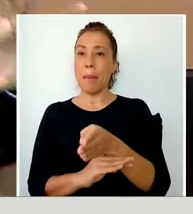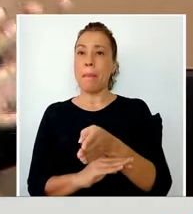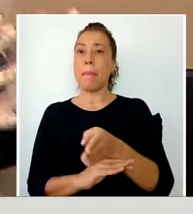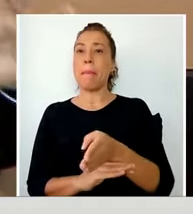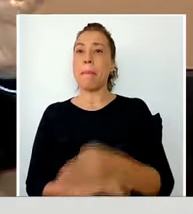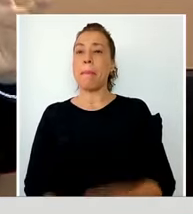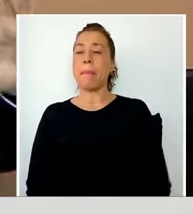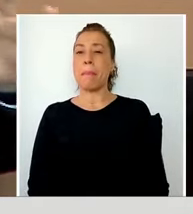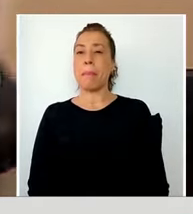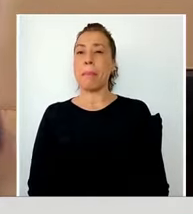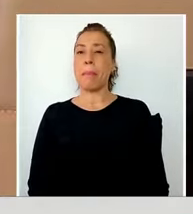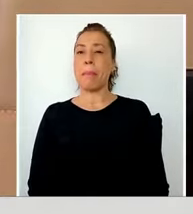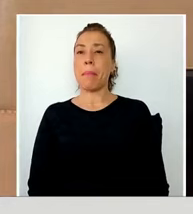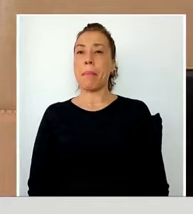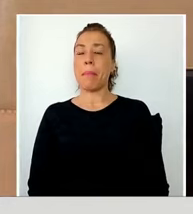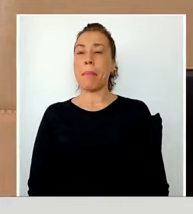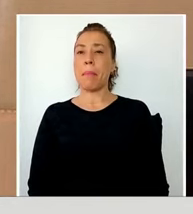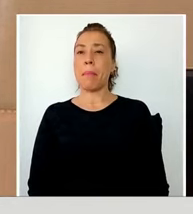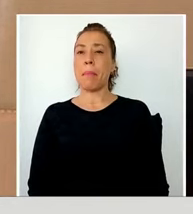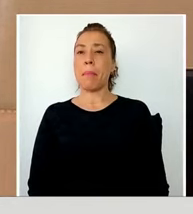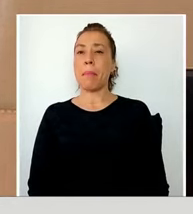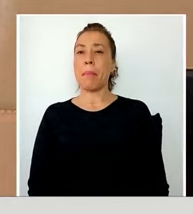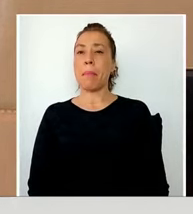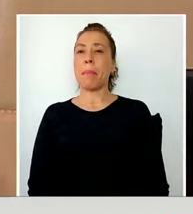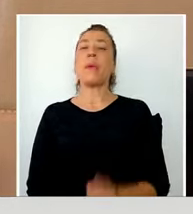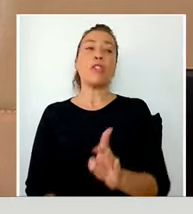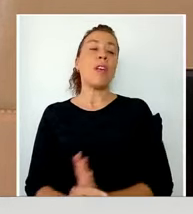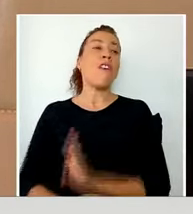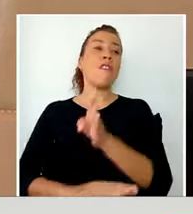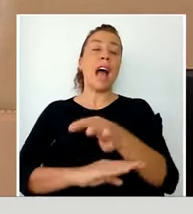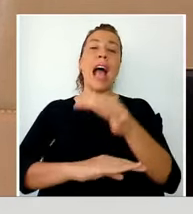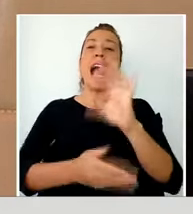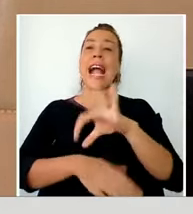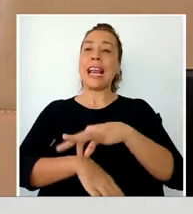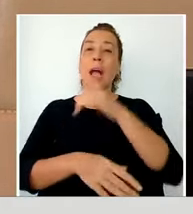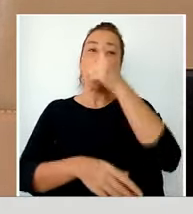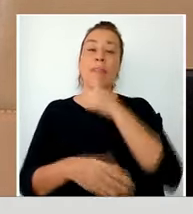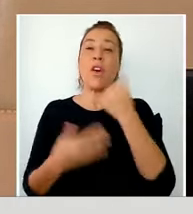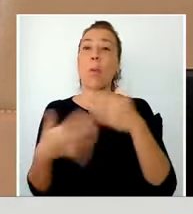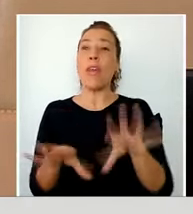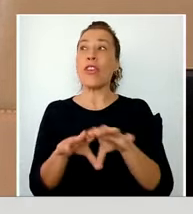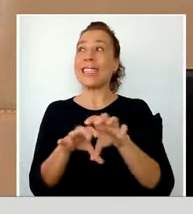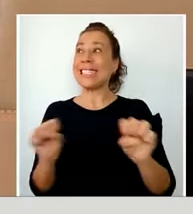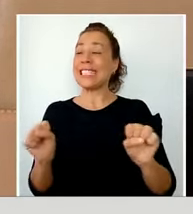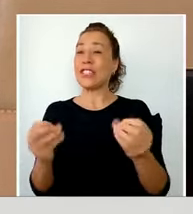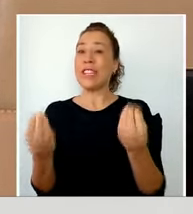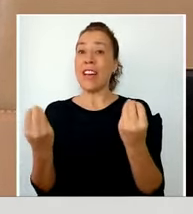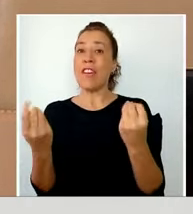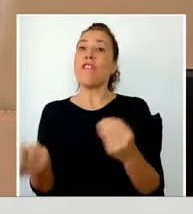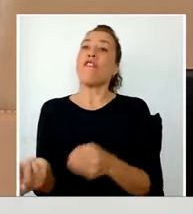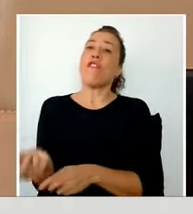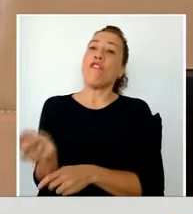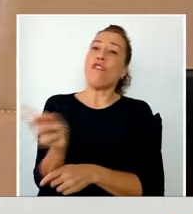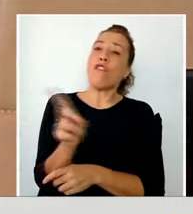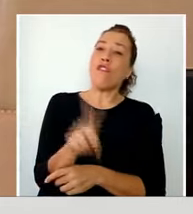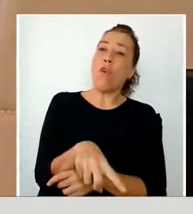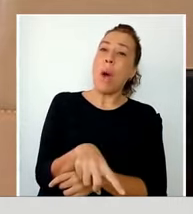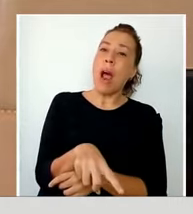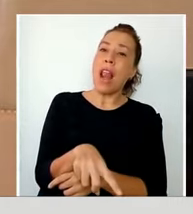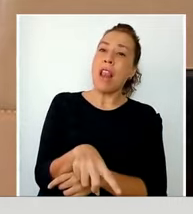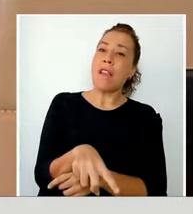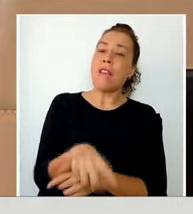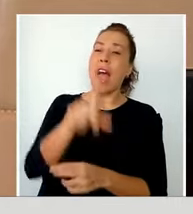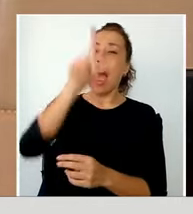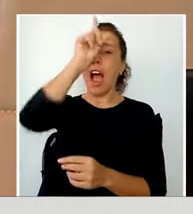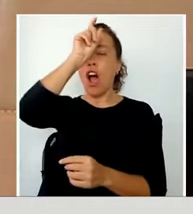a esta institución privada y una vez que están estabilizados vuelven al Recinto de salud pública Bueno